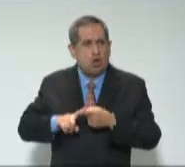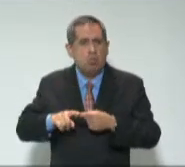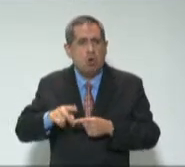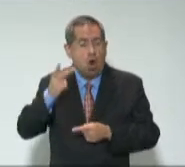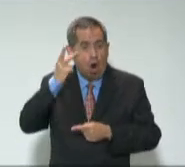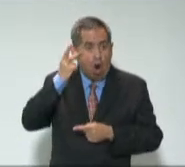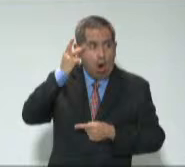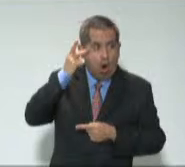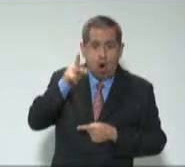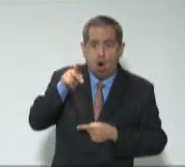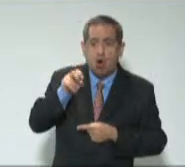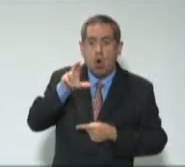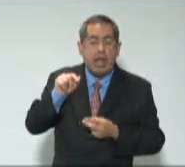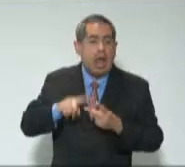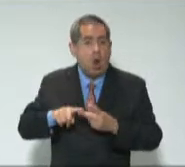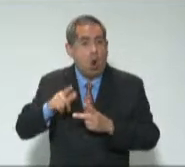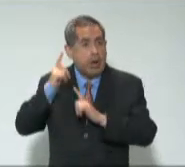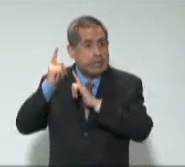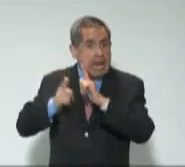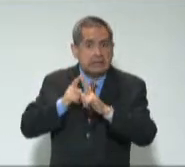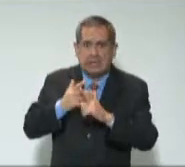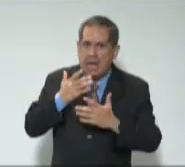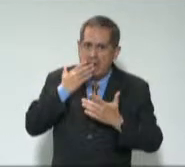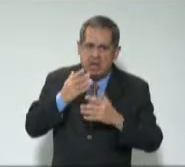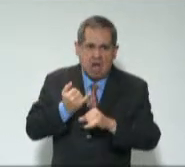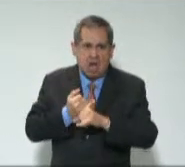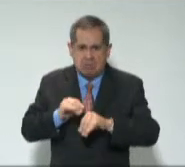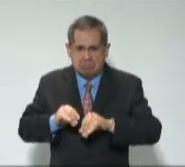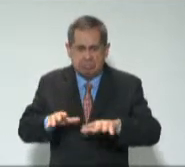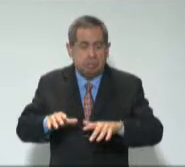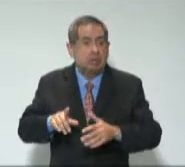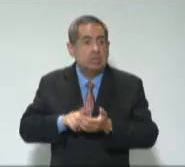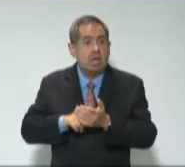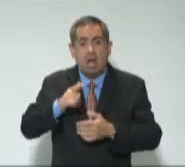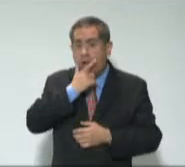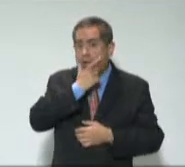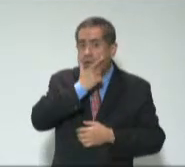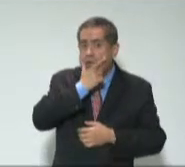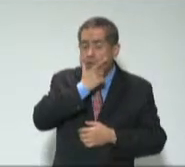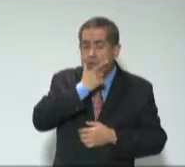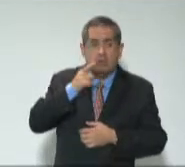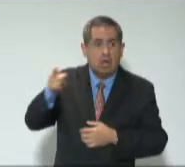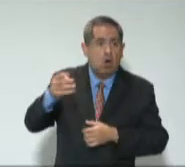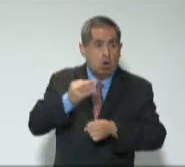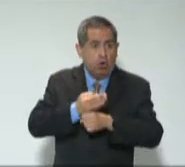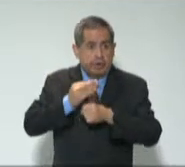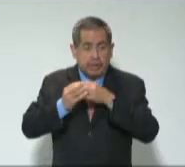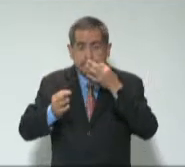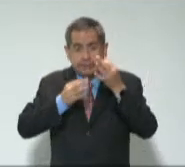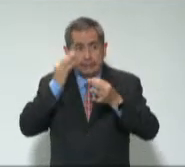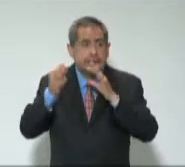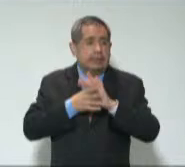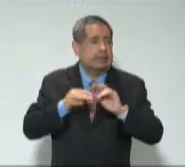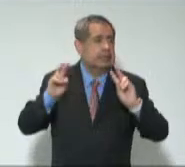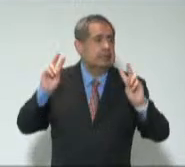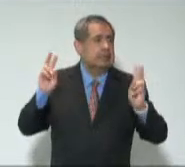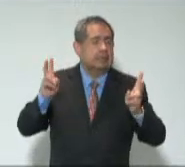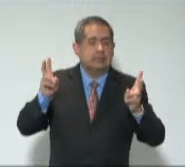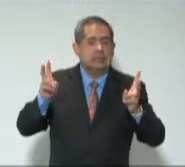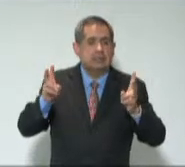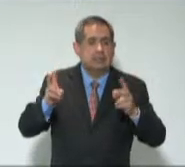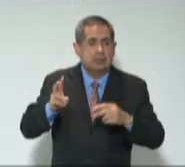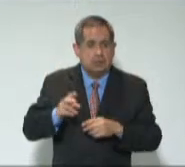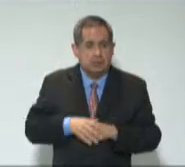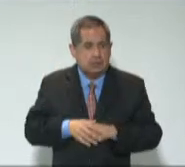Corea o como de Grecia no este en el Reino Unido por ejemplo hay una campaña que se llama no